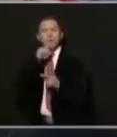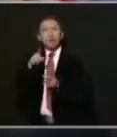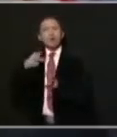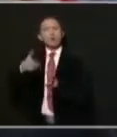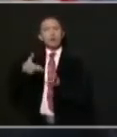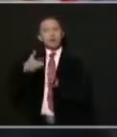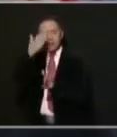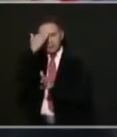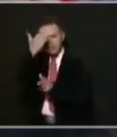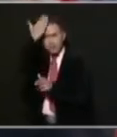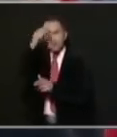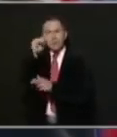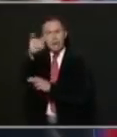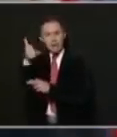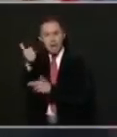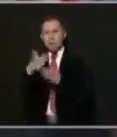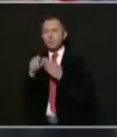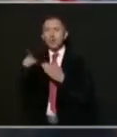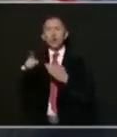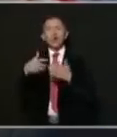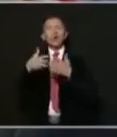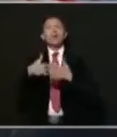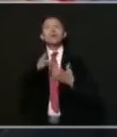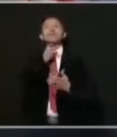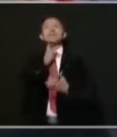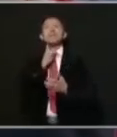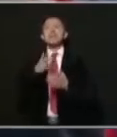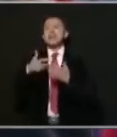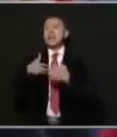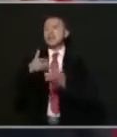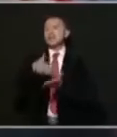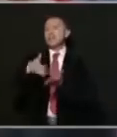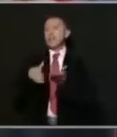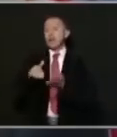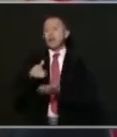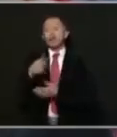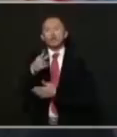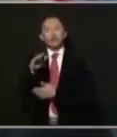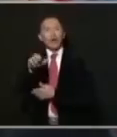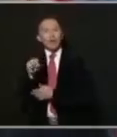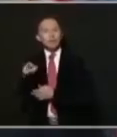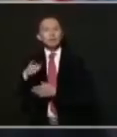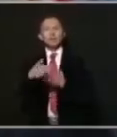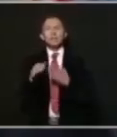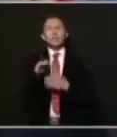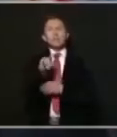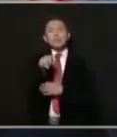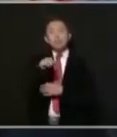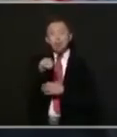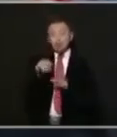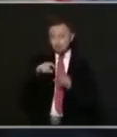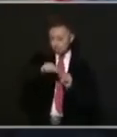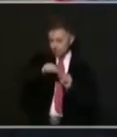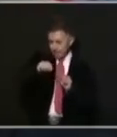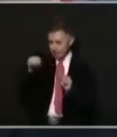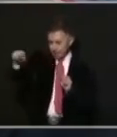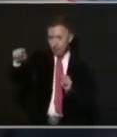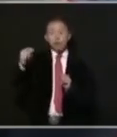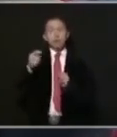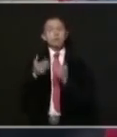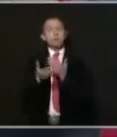la refinería de Dos Bocas, es el Istmo de Tehuantepec, son los caminos de mano de obra de